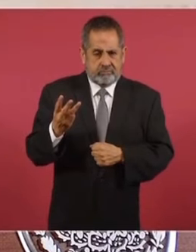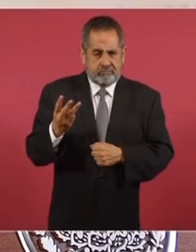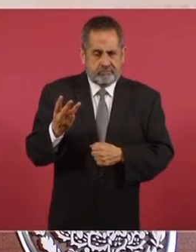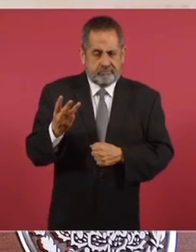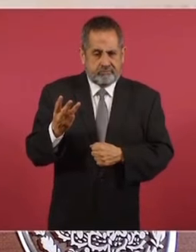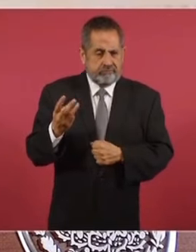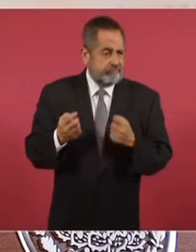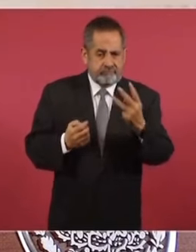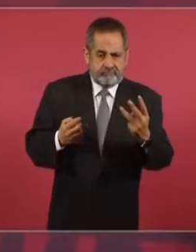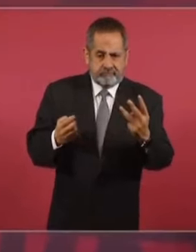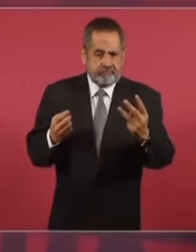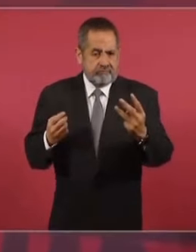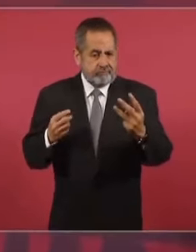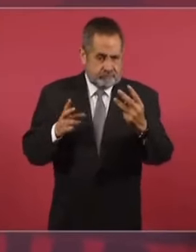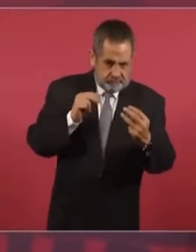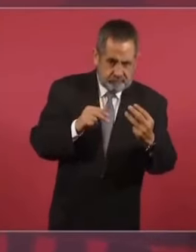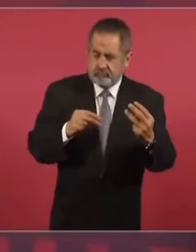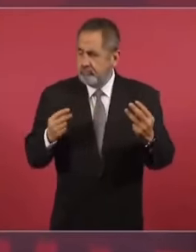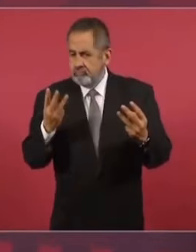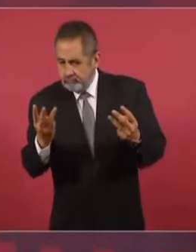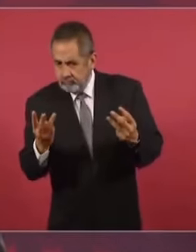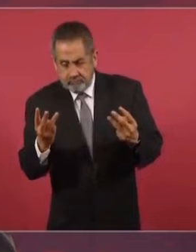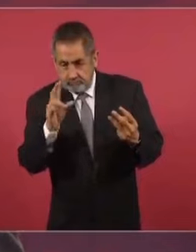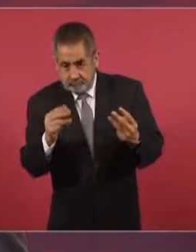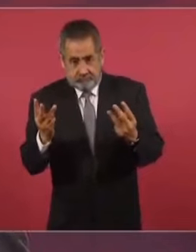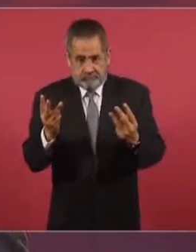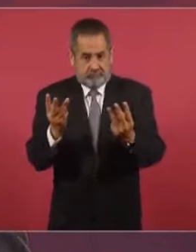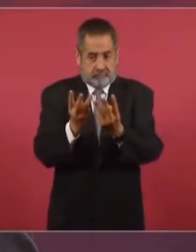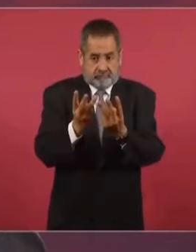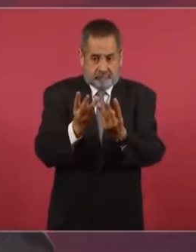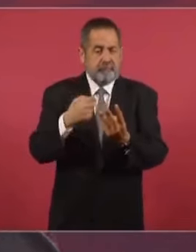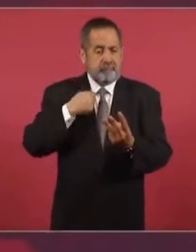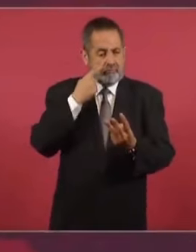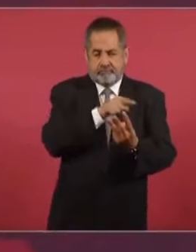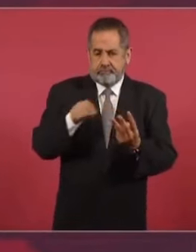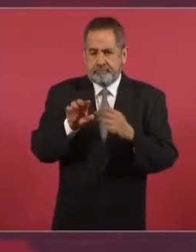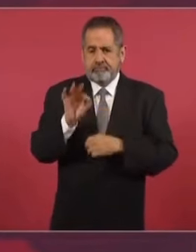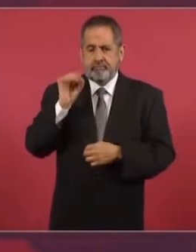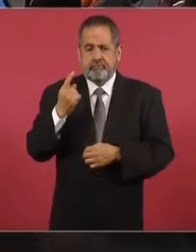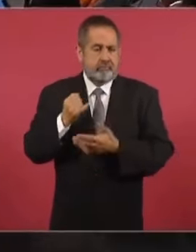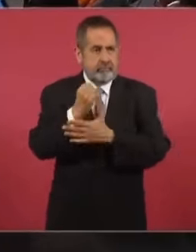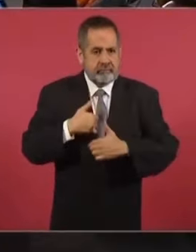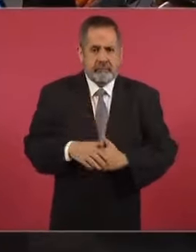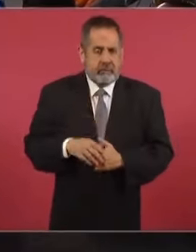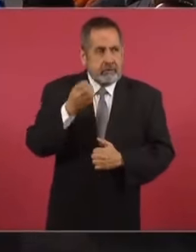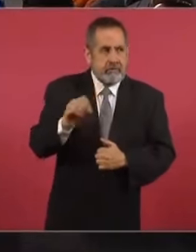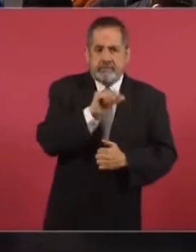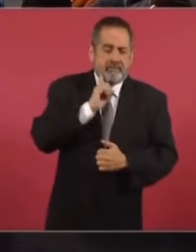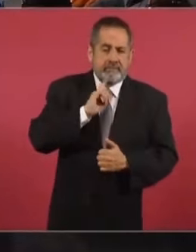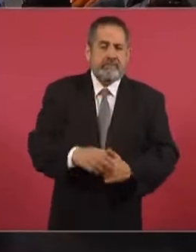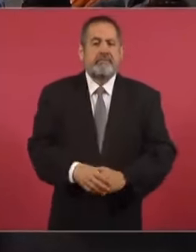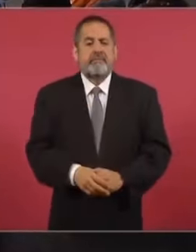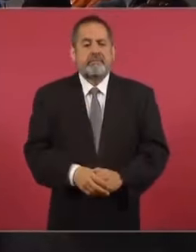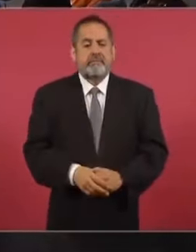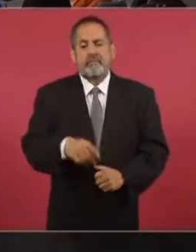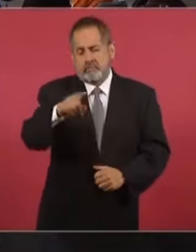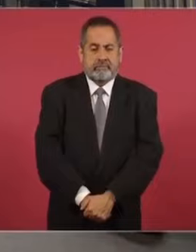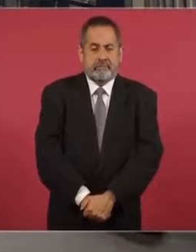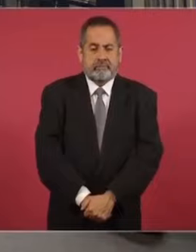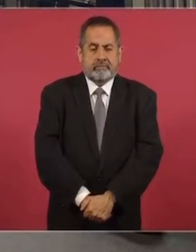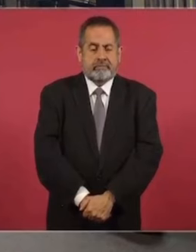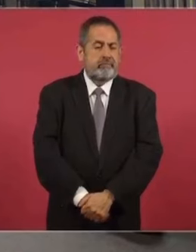una de las que vaya a la terna. Ya me tocaría a mí decidir. Sí, mujeres. Sí, deseo